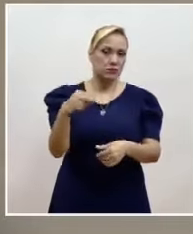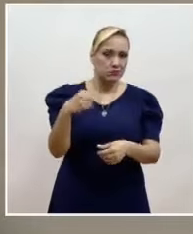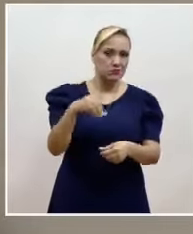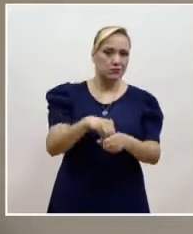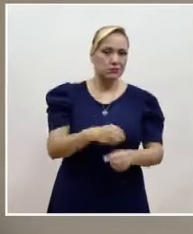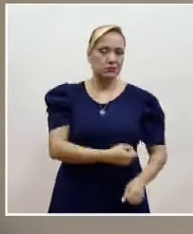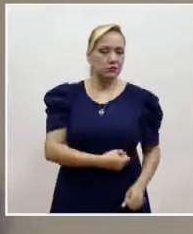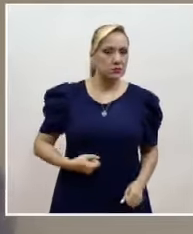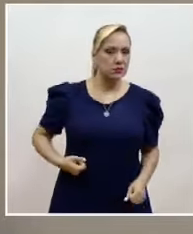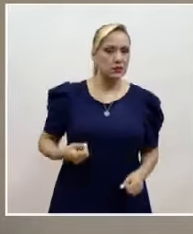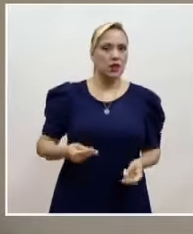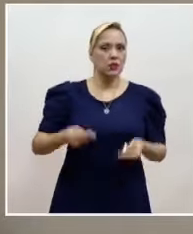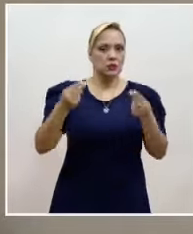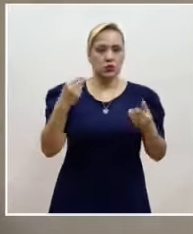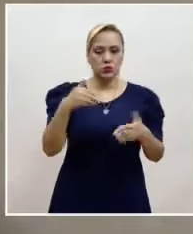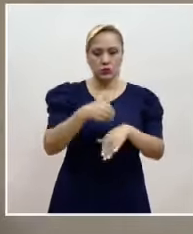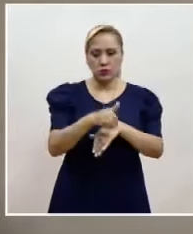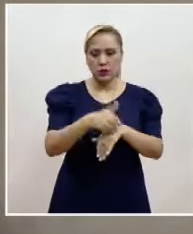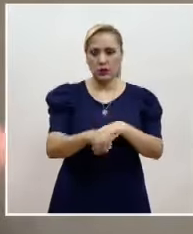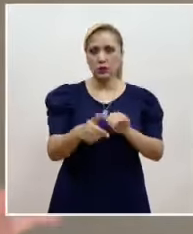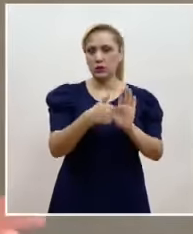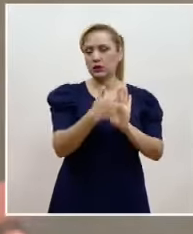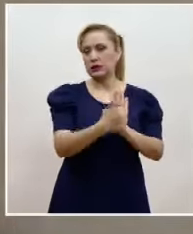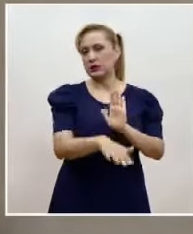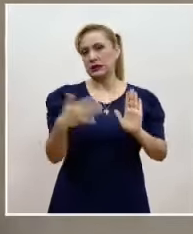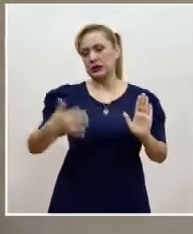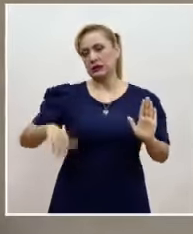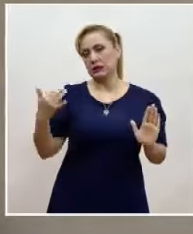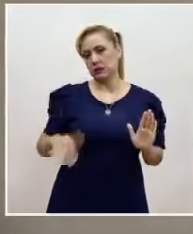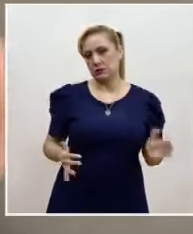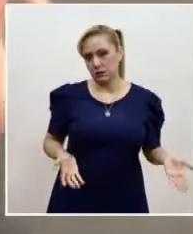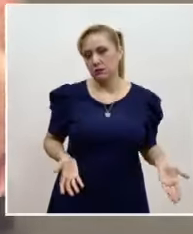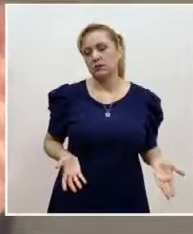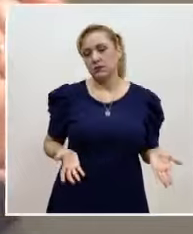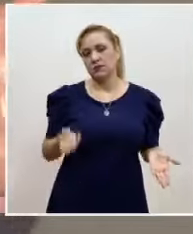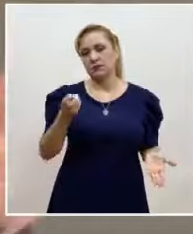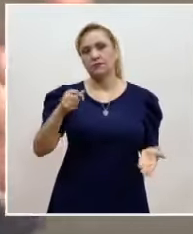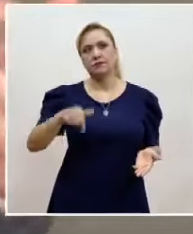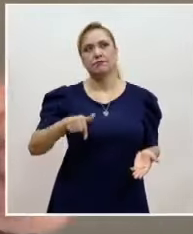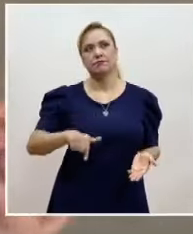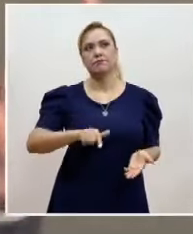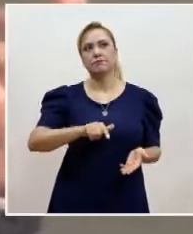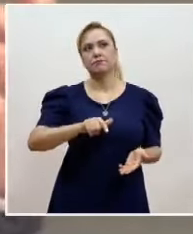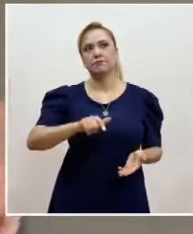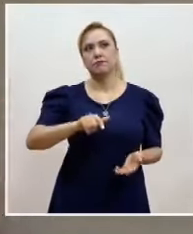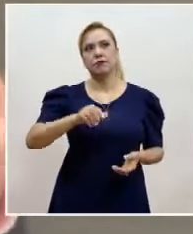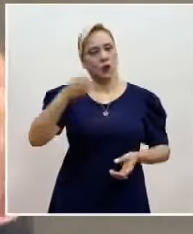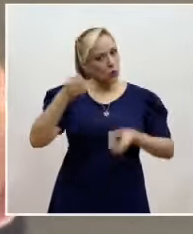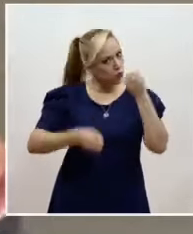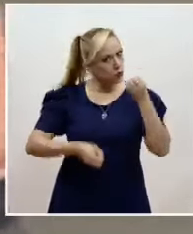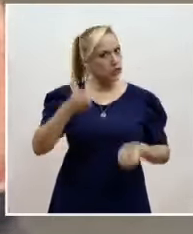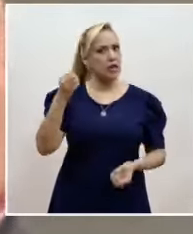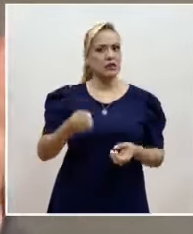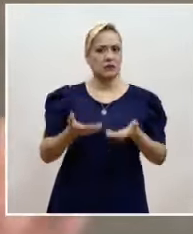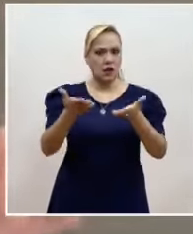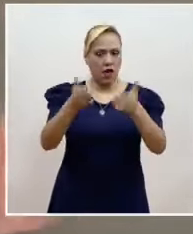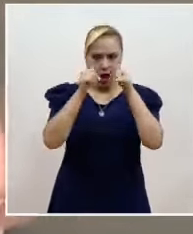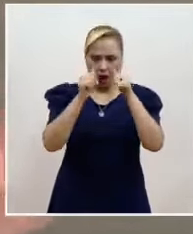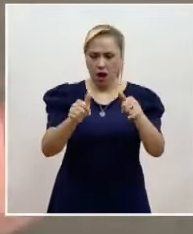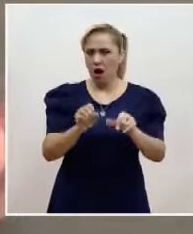ti específicamente te va a interesar, ¿no? Porque este principio es que la justicia por sí misma es un derecho y que los titulares de